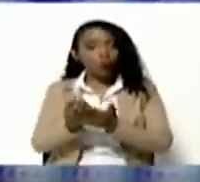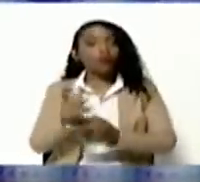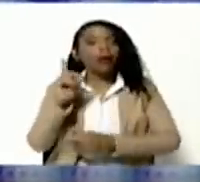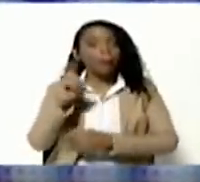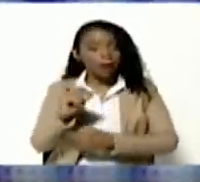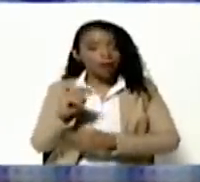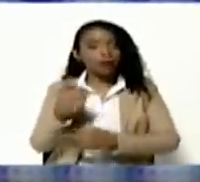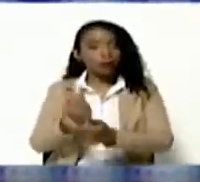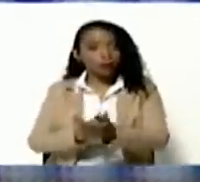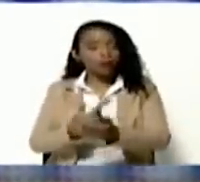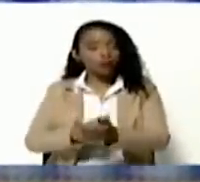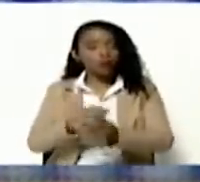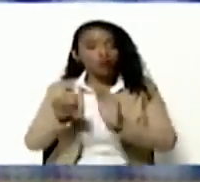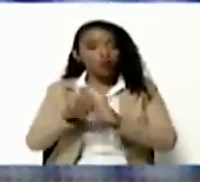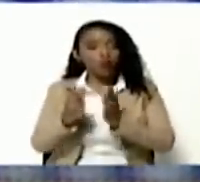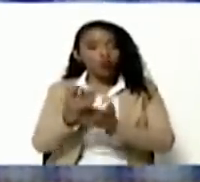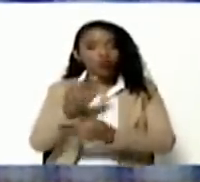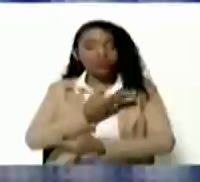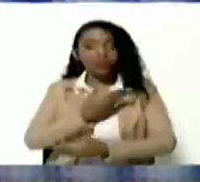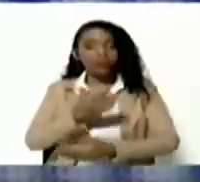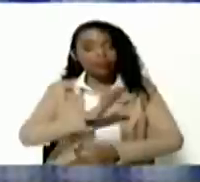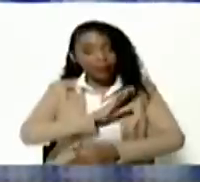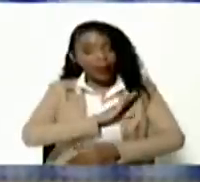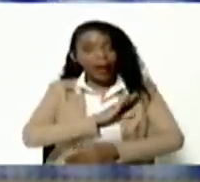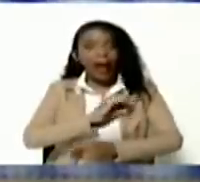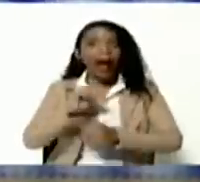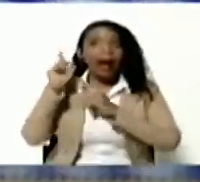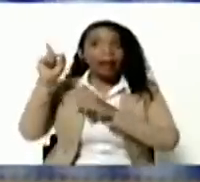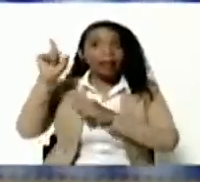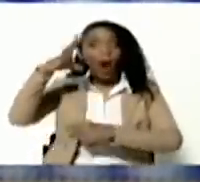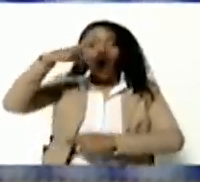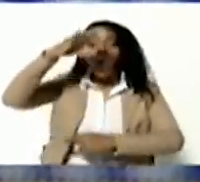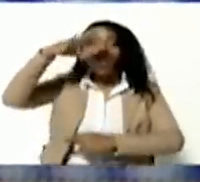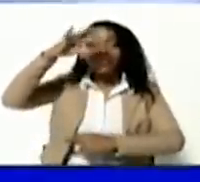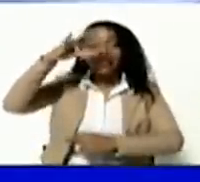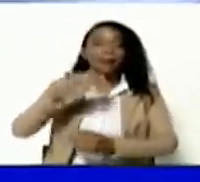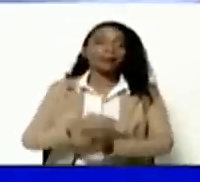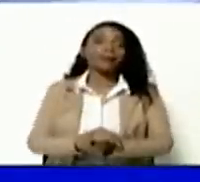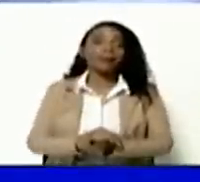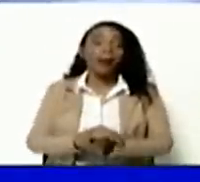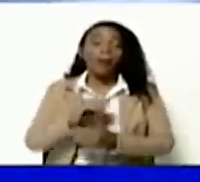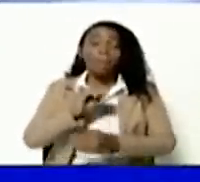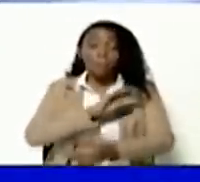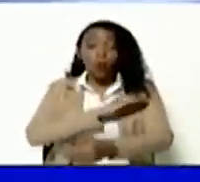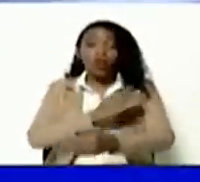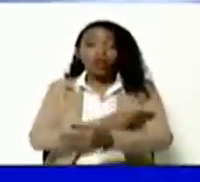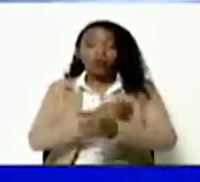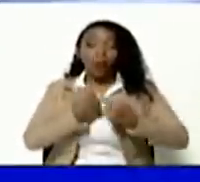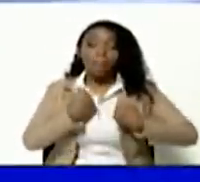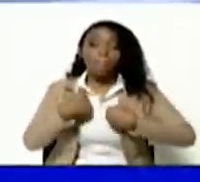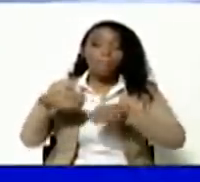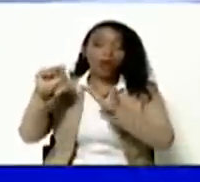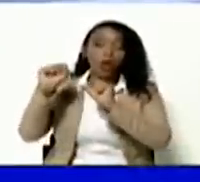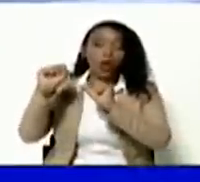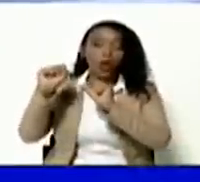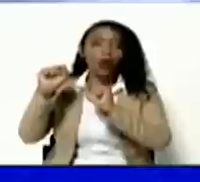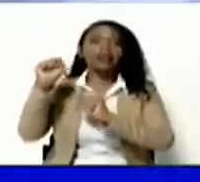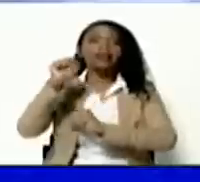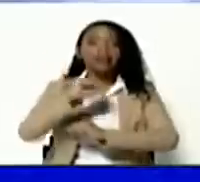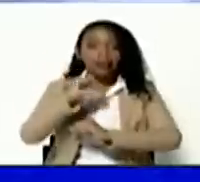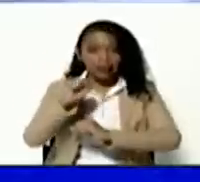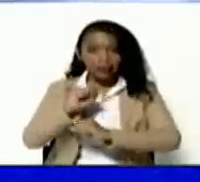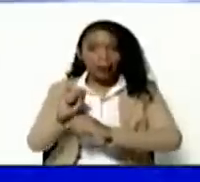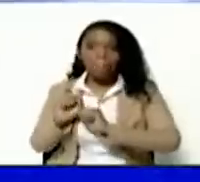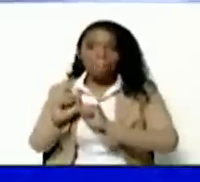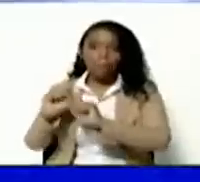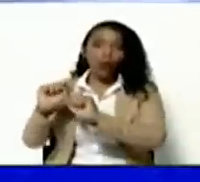nuestros hermanos del mundo tengan el karmatibil El poderoso antiviral que sí